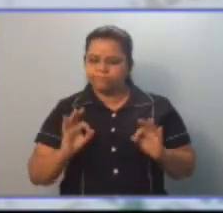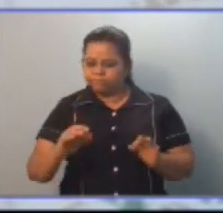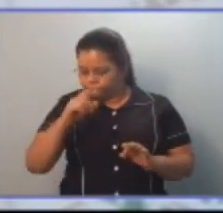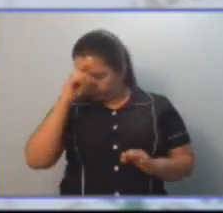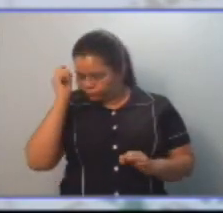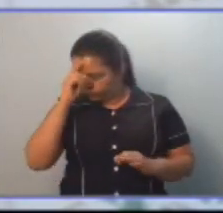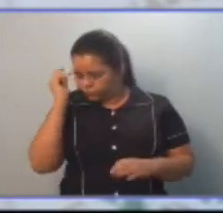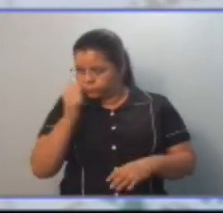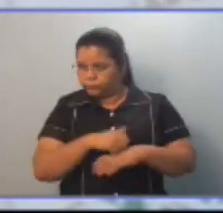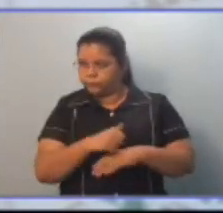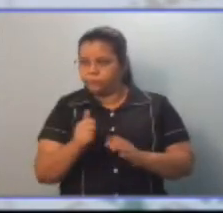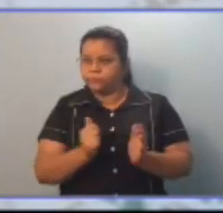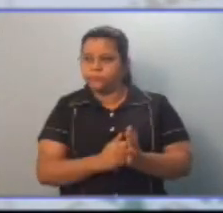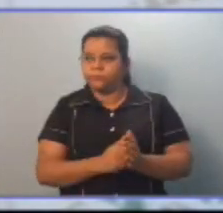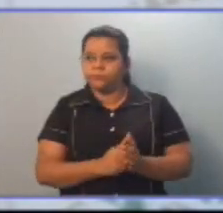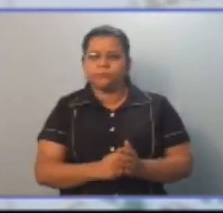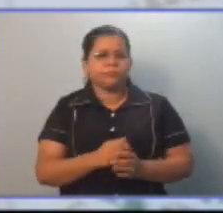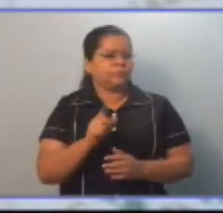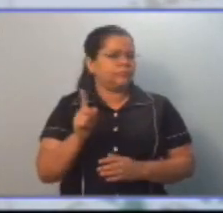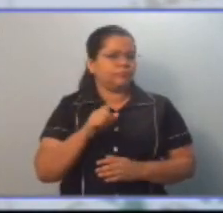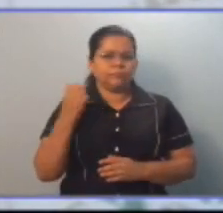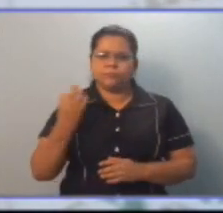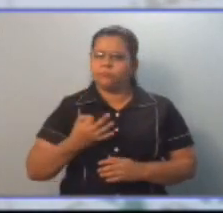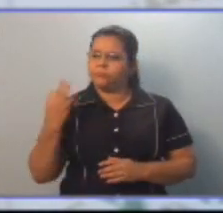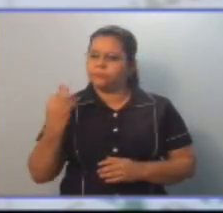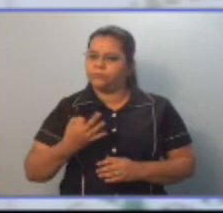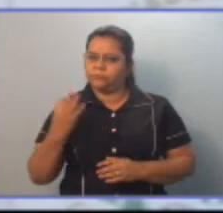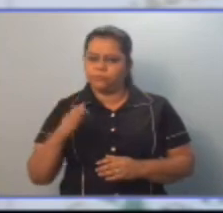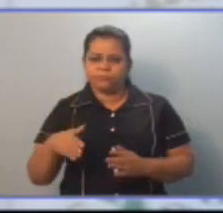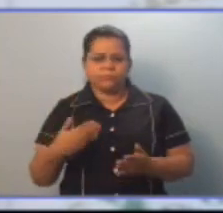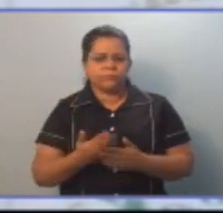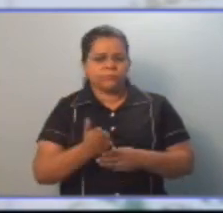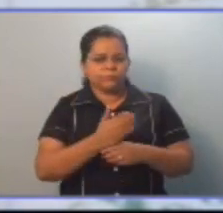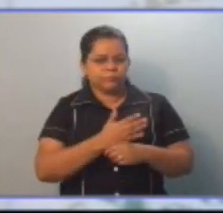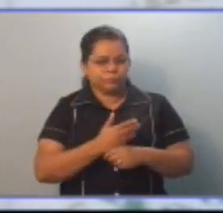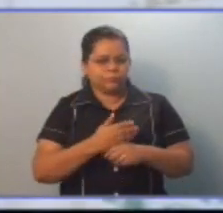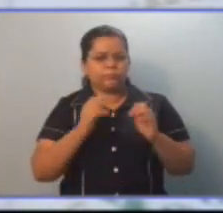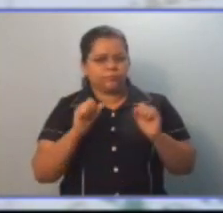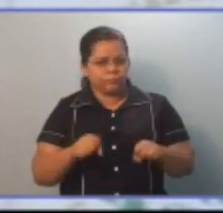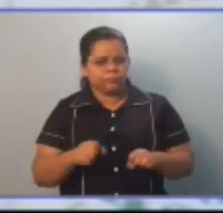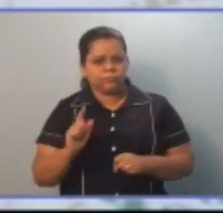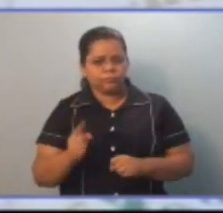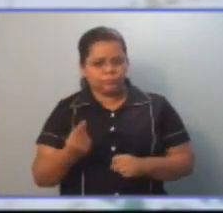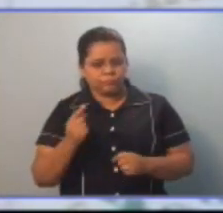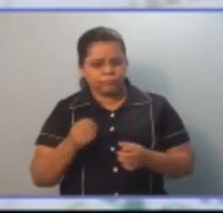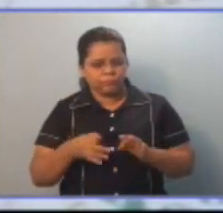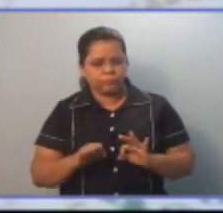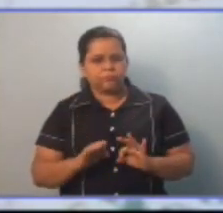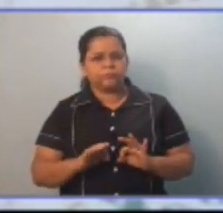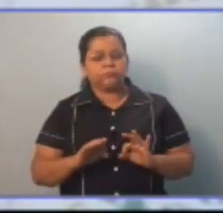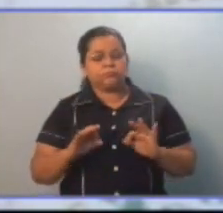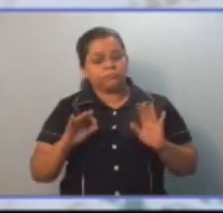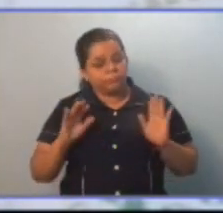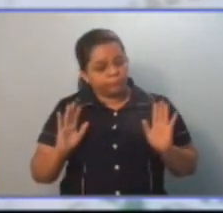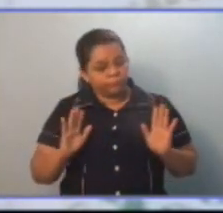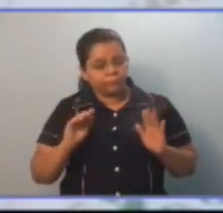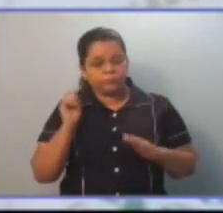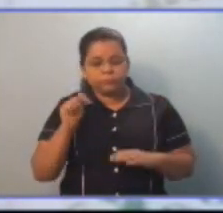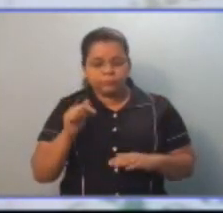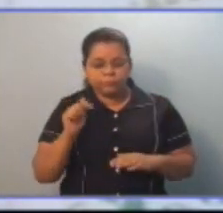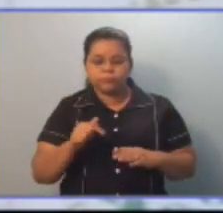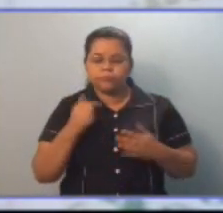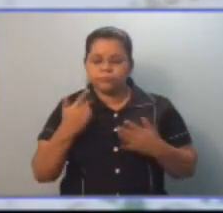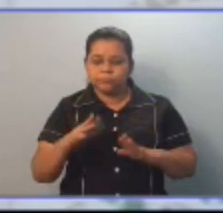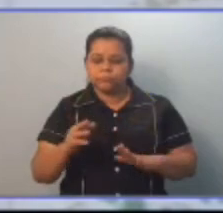Asamblea Legislativa y que no necesariamente los partidos políticos pueden ser el único medio. Sin embargo, esa era una